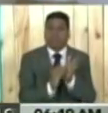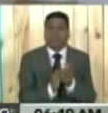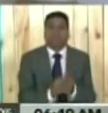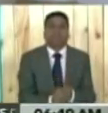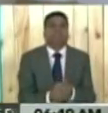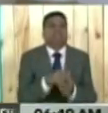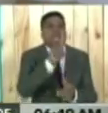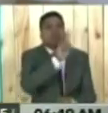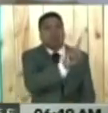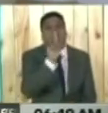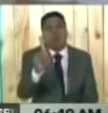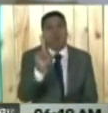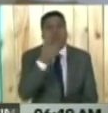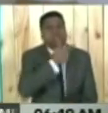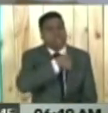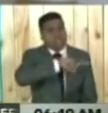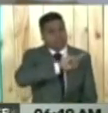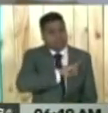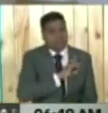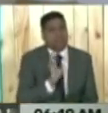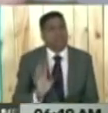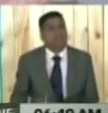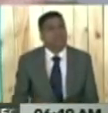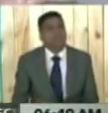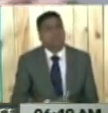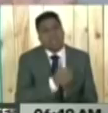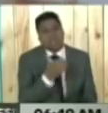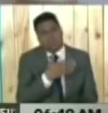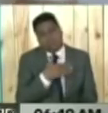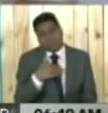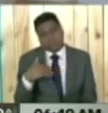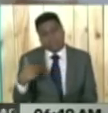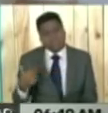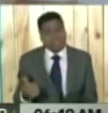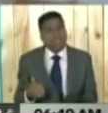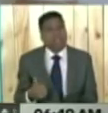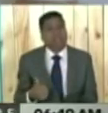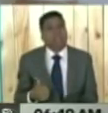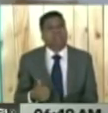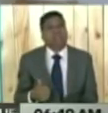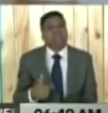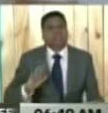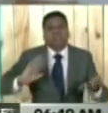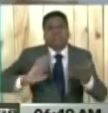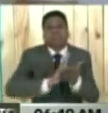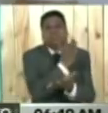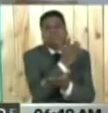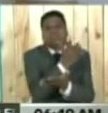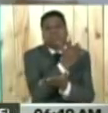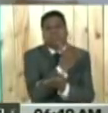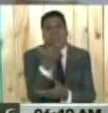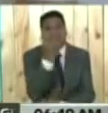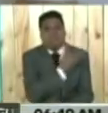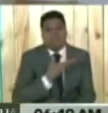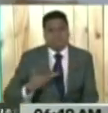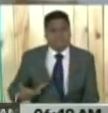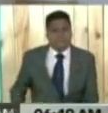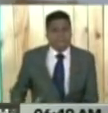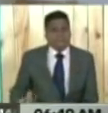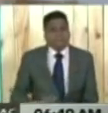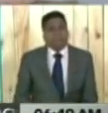11 de enero. Porque ellos lo que quieren es un referéndum para que salga el presidente Nicolás